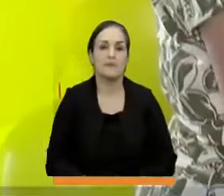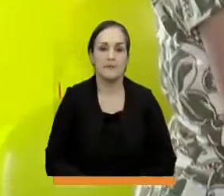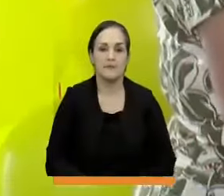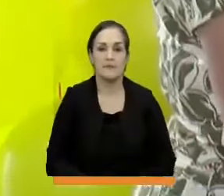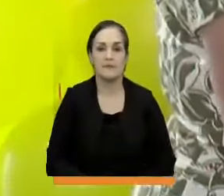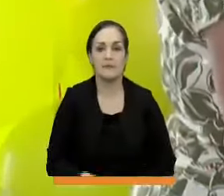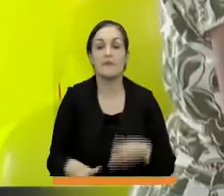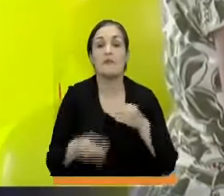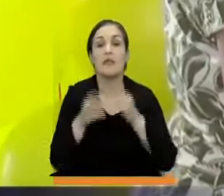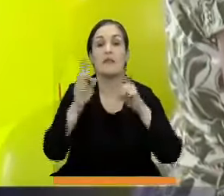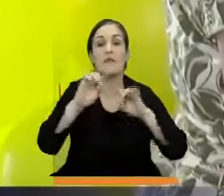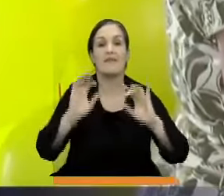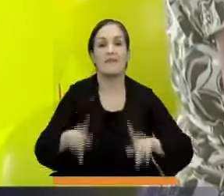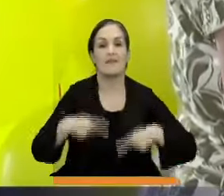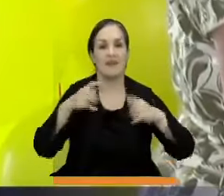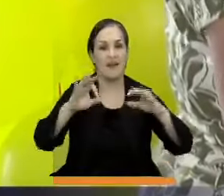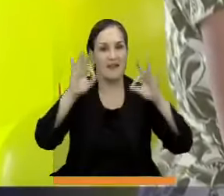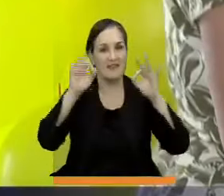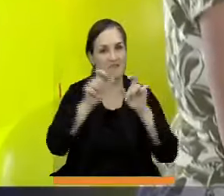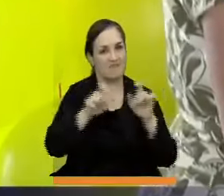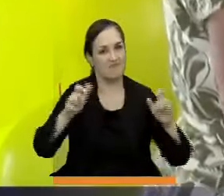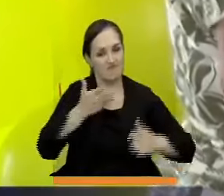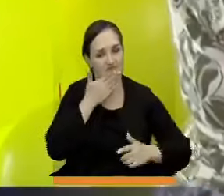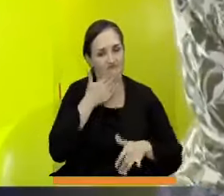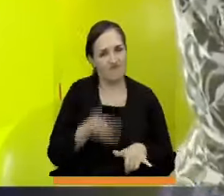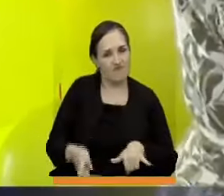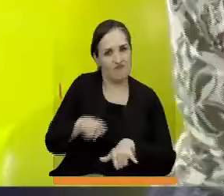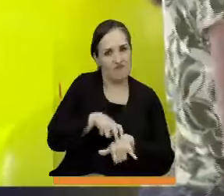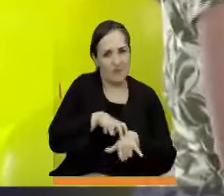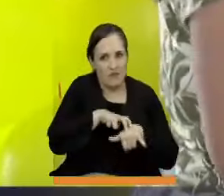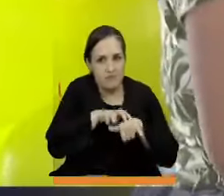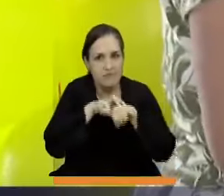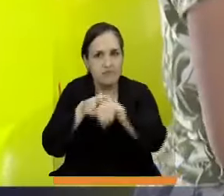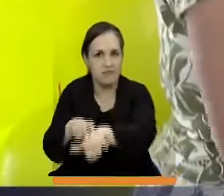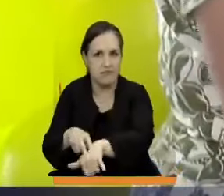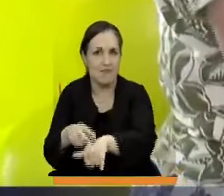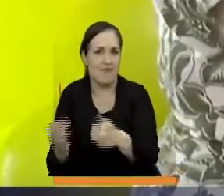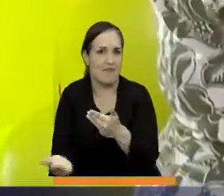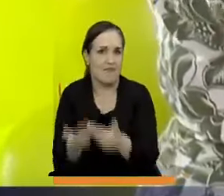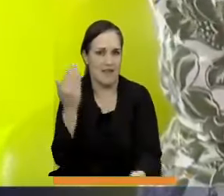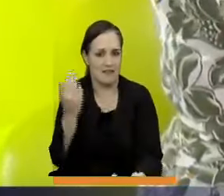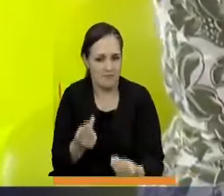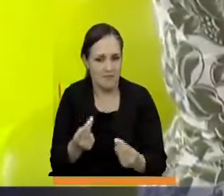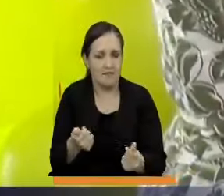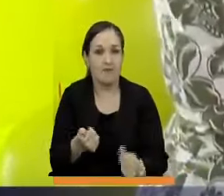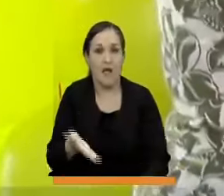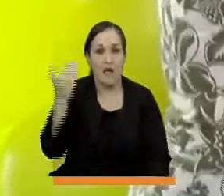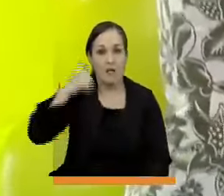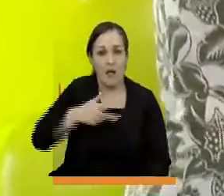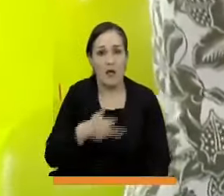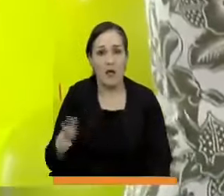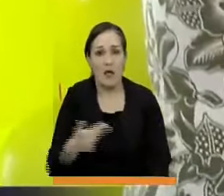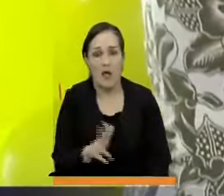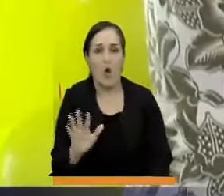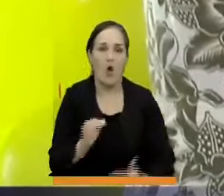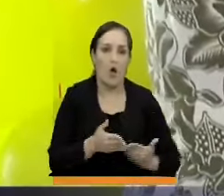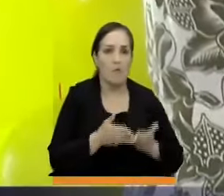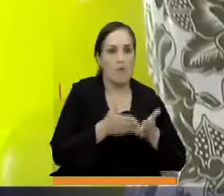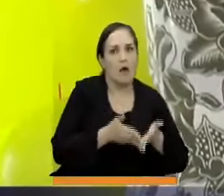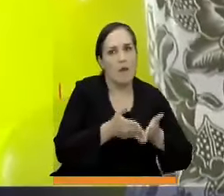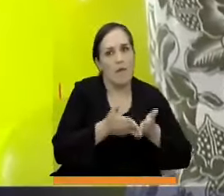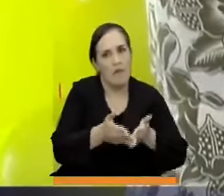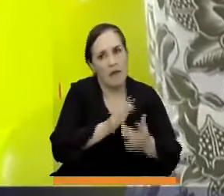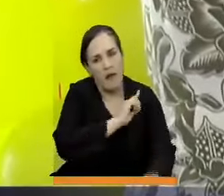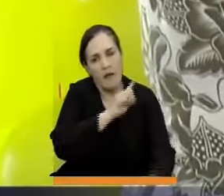generación de calidad de vida en la población, facilidades al viaje, rutas que tal vez tenían que hacer vía marítima, vía